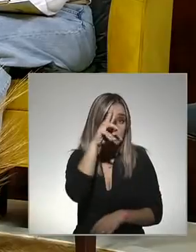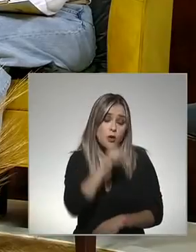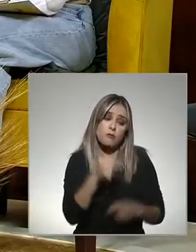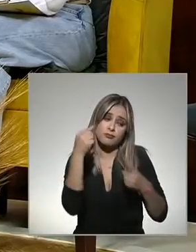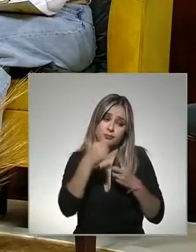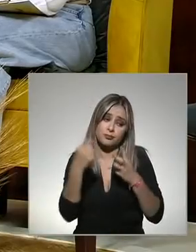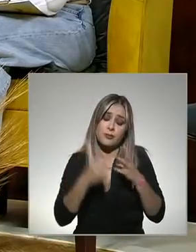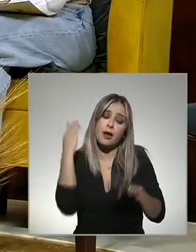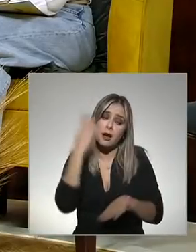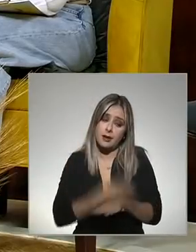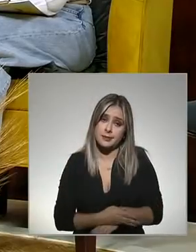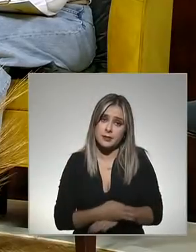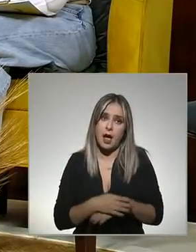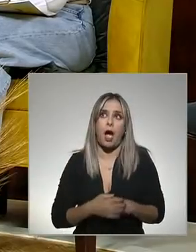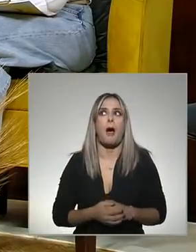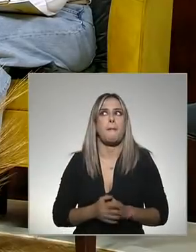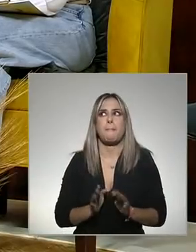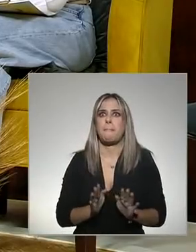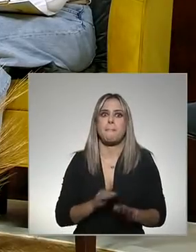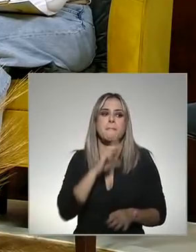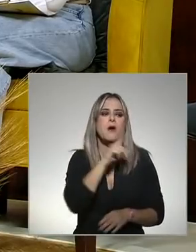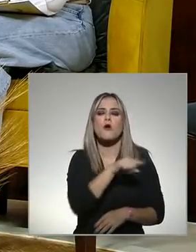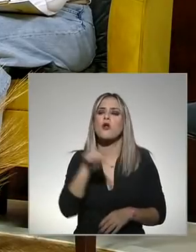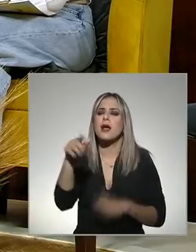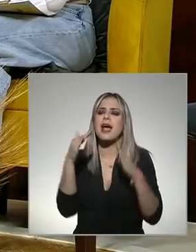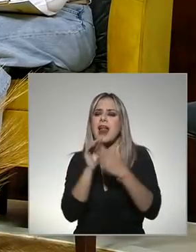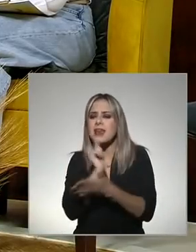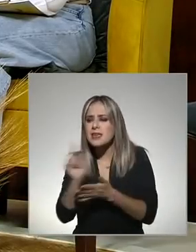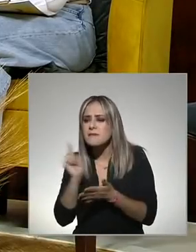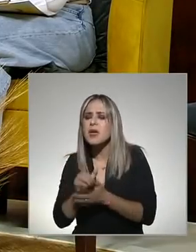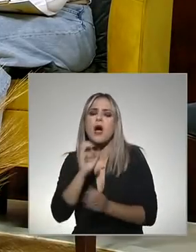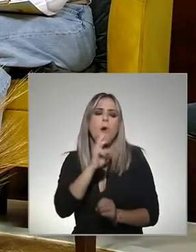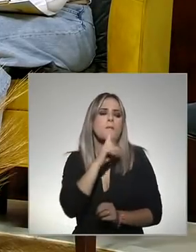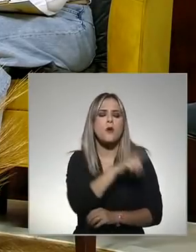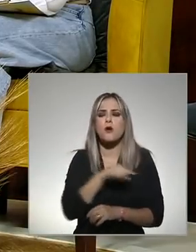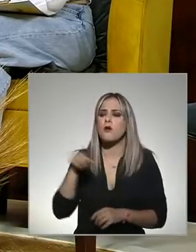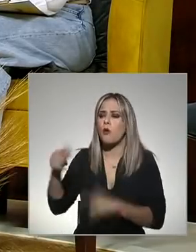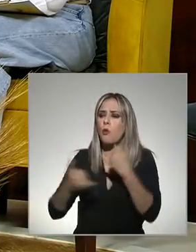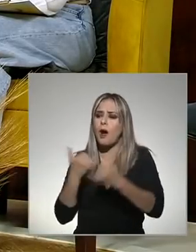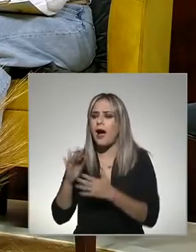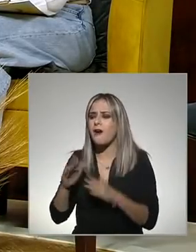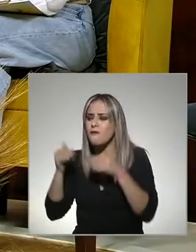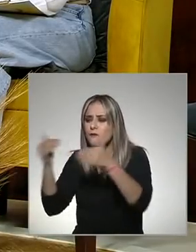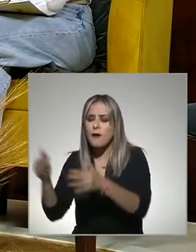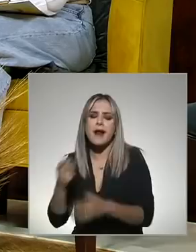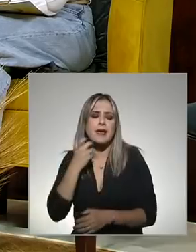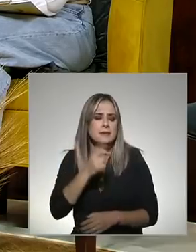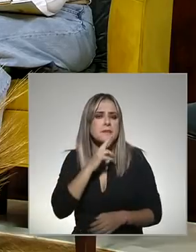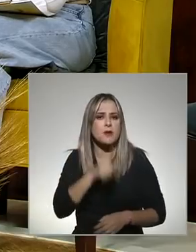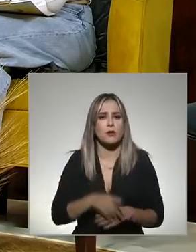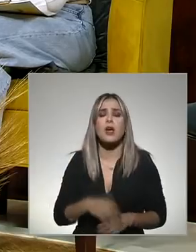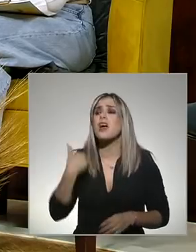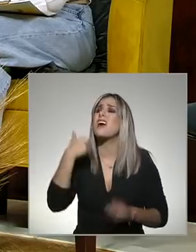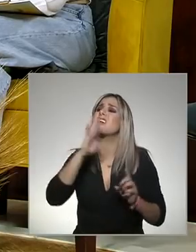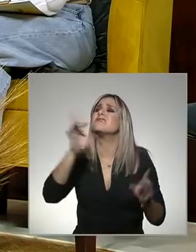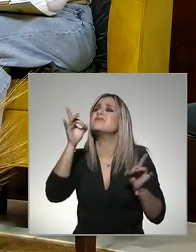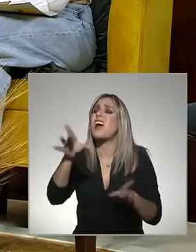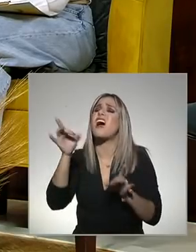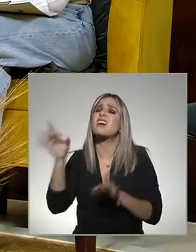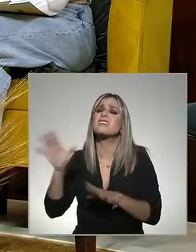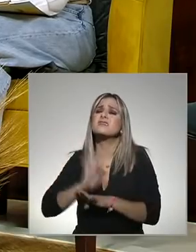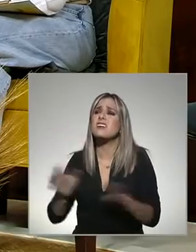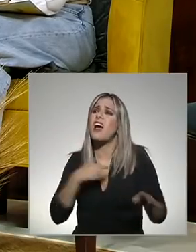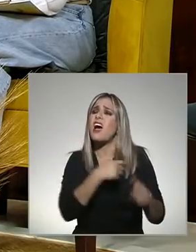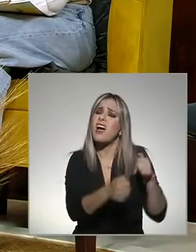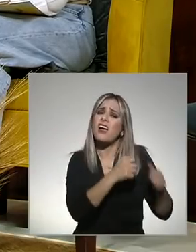a dar, y a lo mejor te voy a poner a hacer algo en la casa, vas a hacer esto, vas a hacer aquello, y quizá a mí me dicen, es que ya lo hice, ¿no? Pero, ¿y